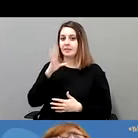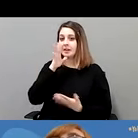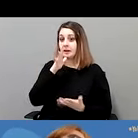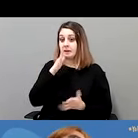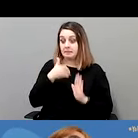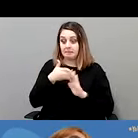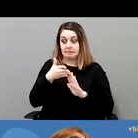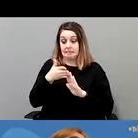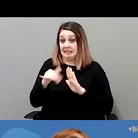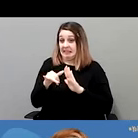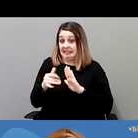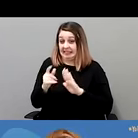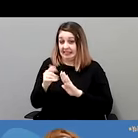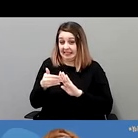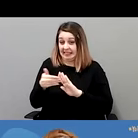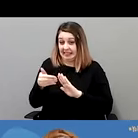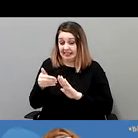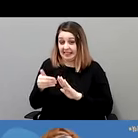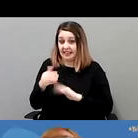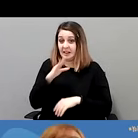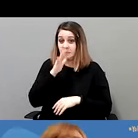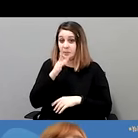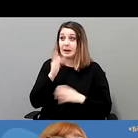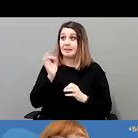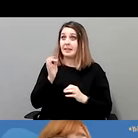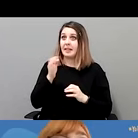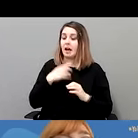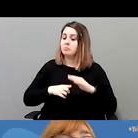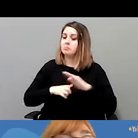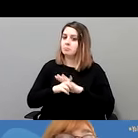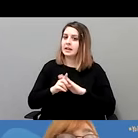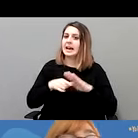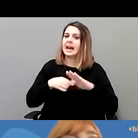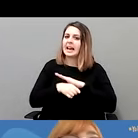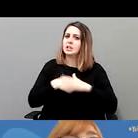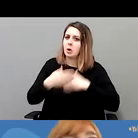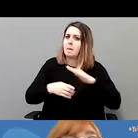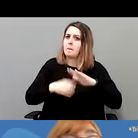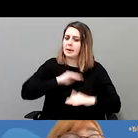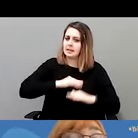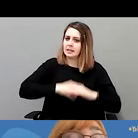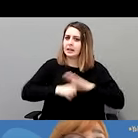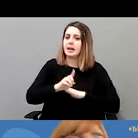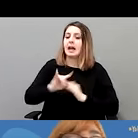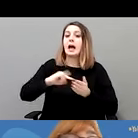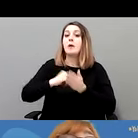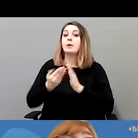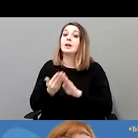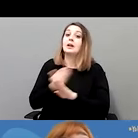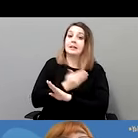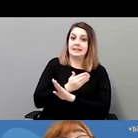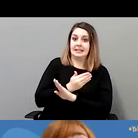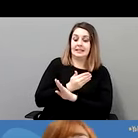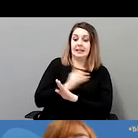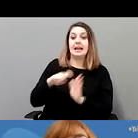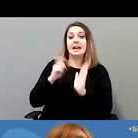cerca de, porque hay un estado bastante avanzado de la tramitación de lo que va a ser un anteproyecto que modifica la